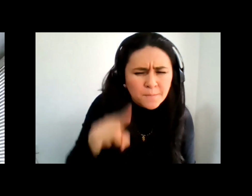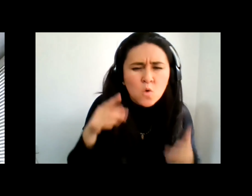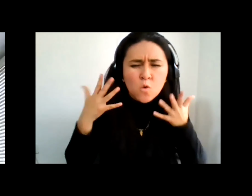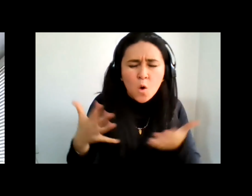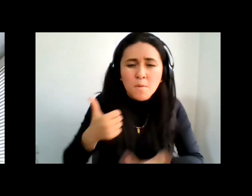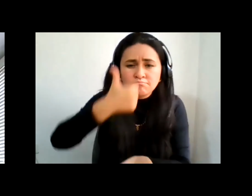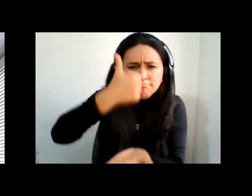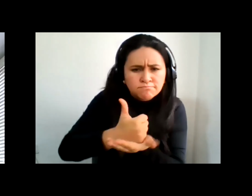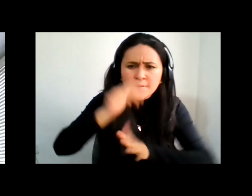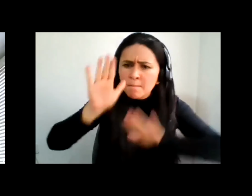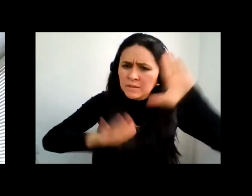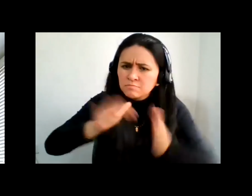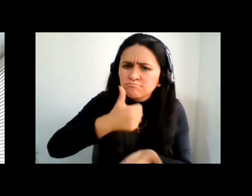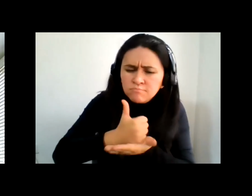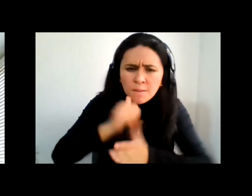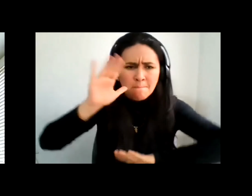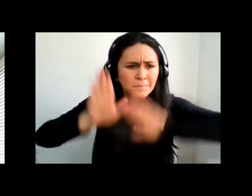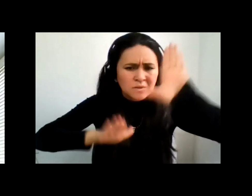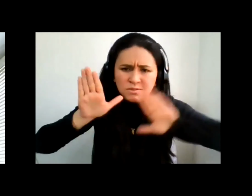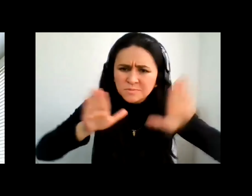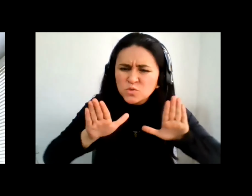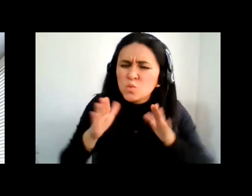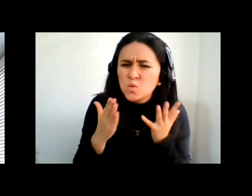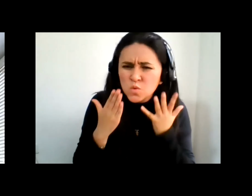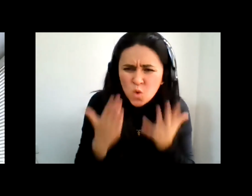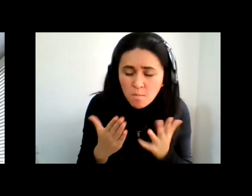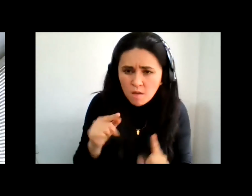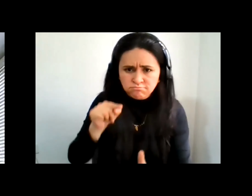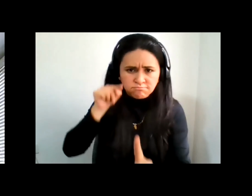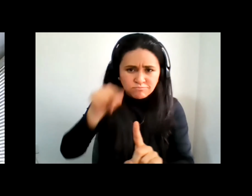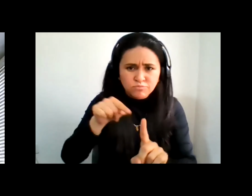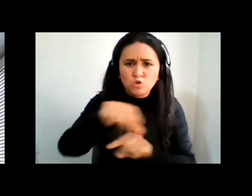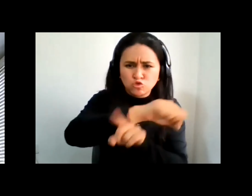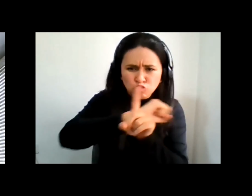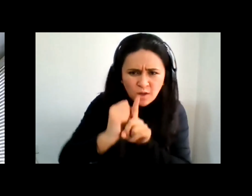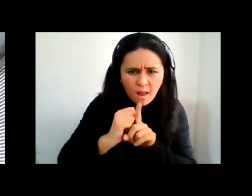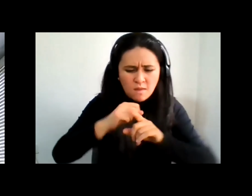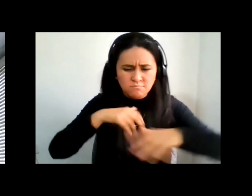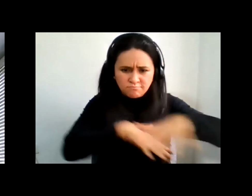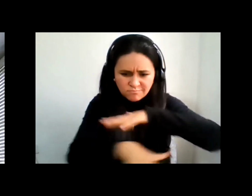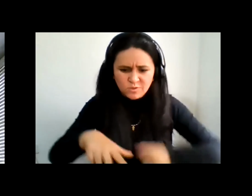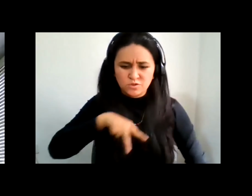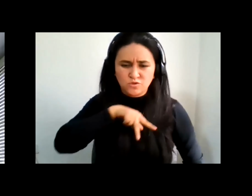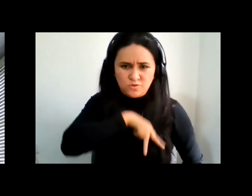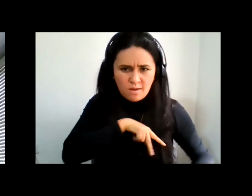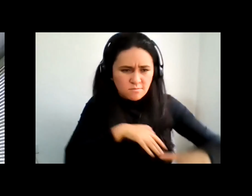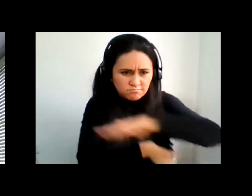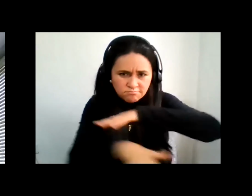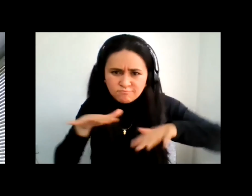participación social y el abordaje sobre los determinantes sociales de la salud. Bueno,